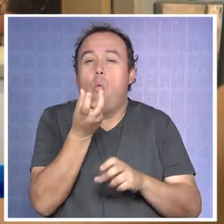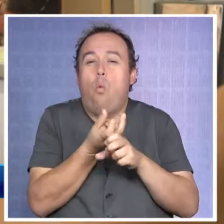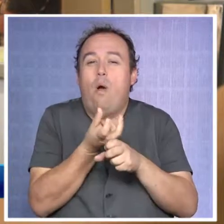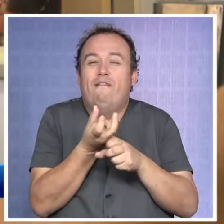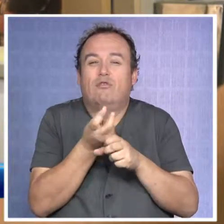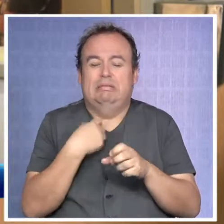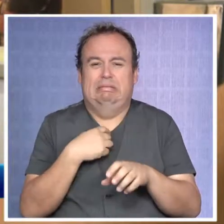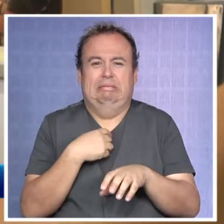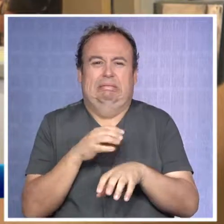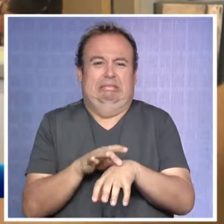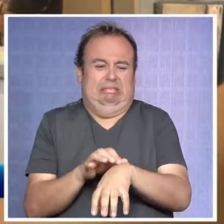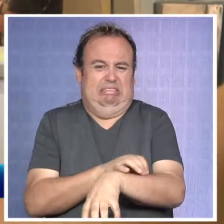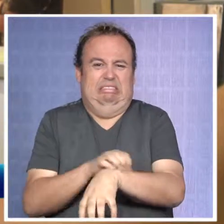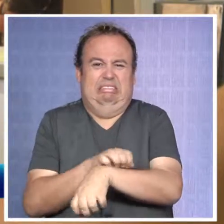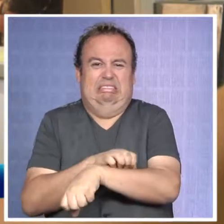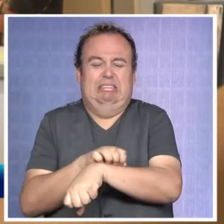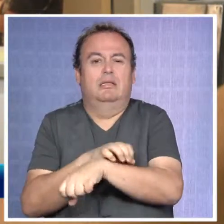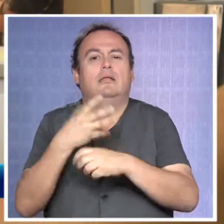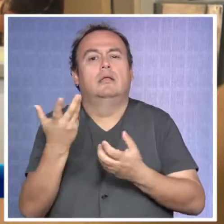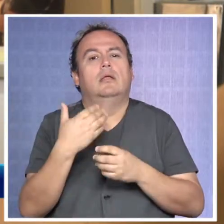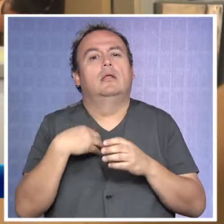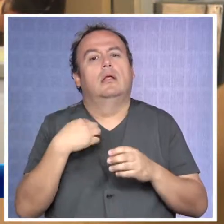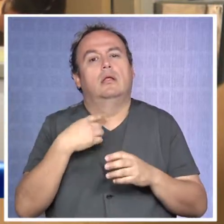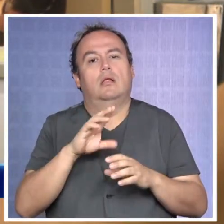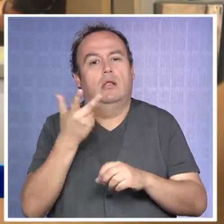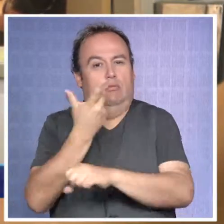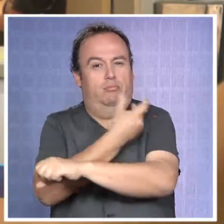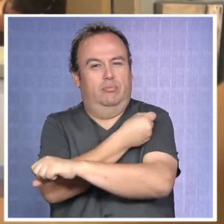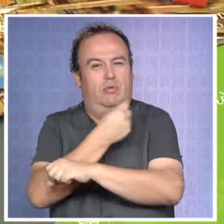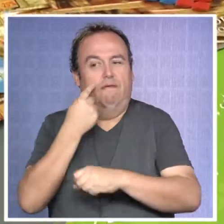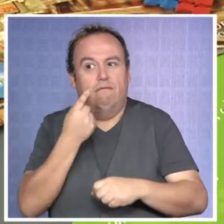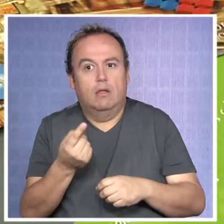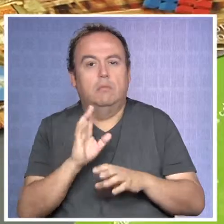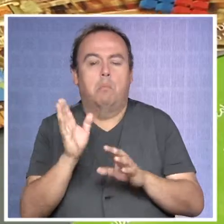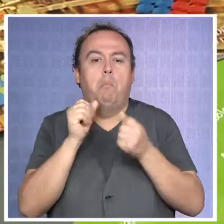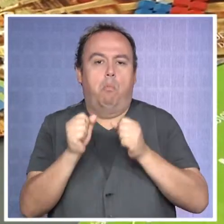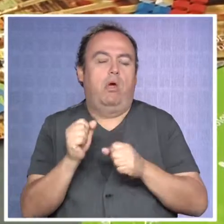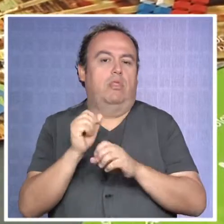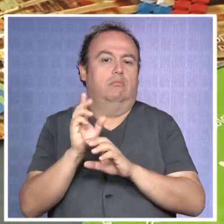presentado alguna reacción a la vacunación.